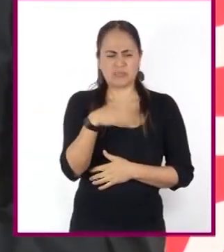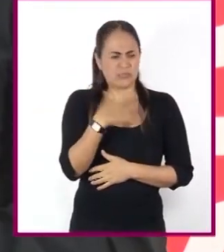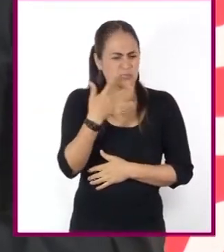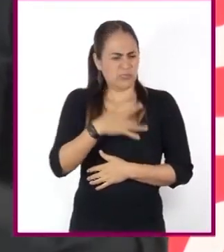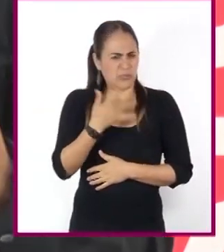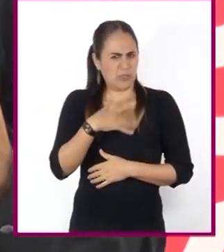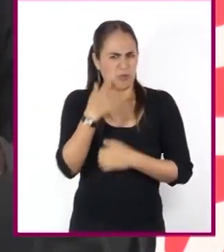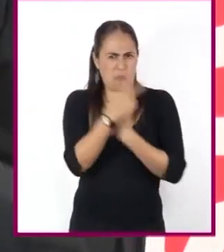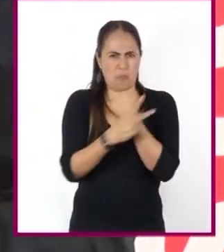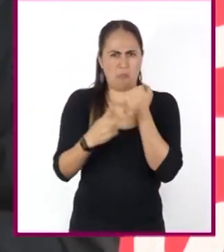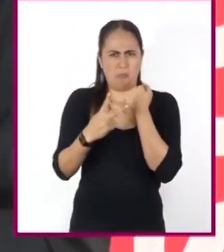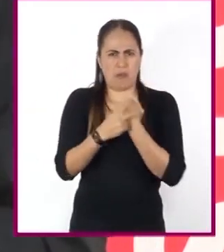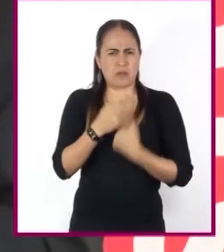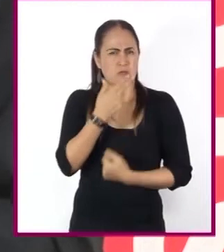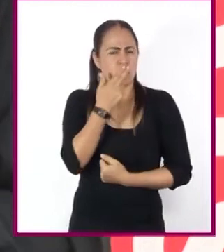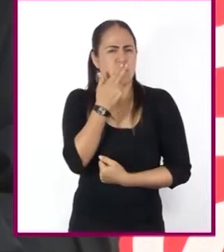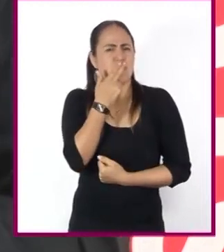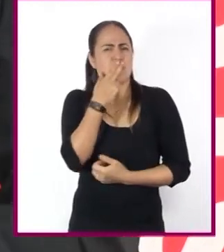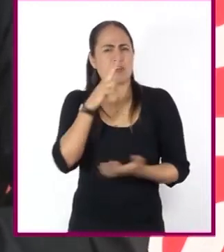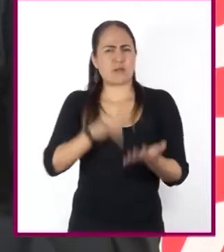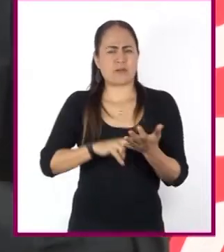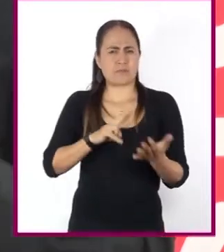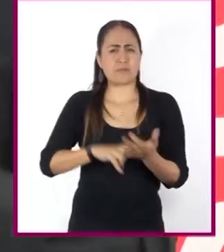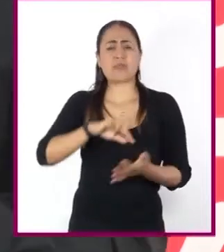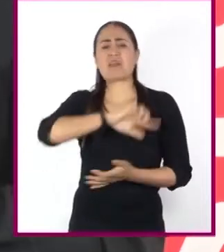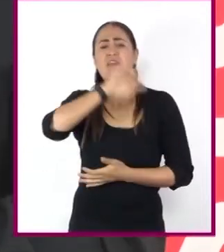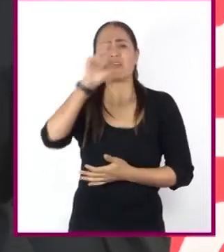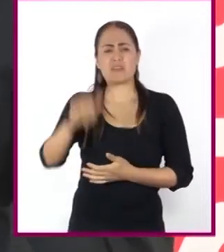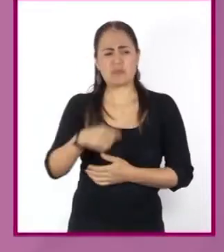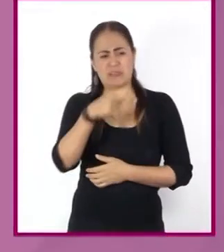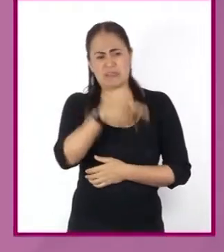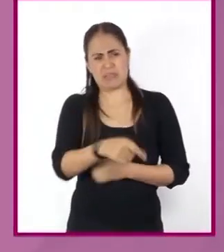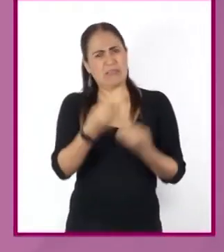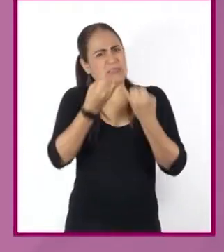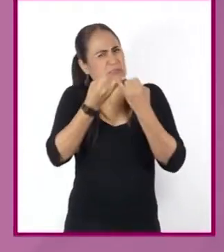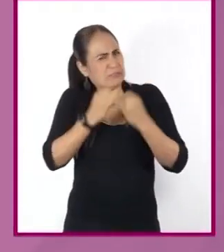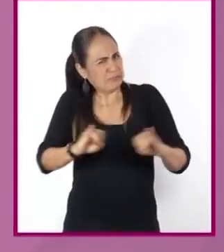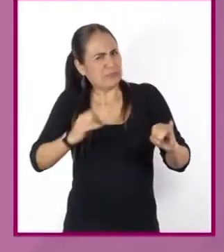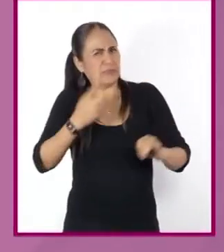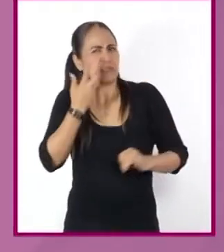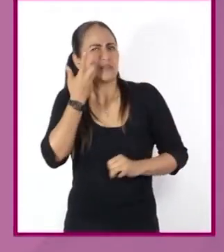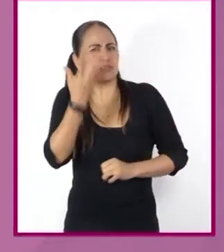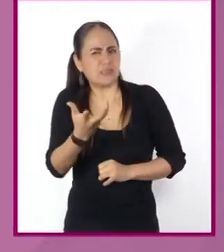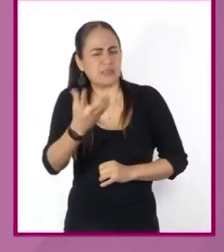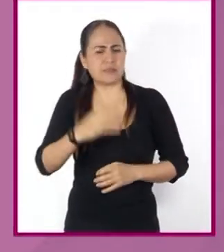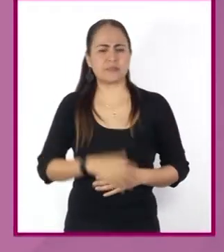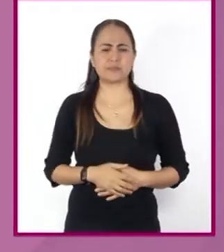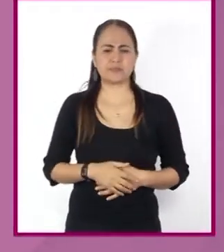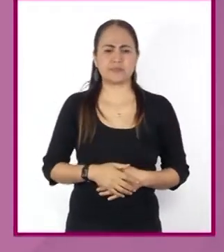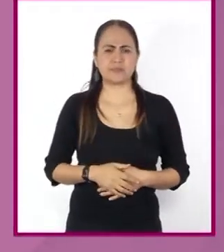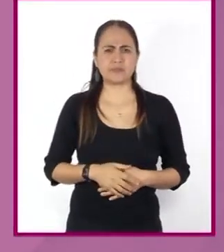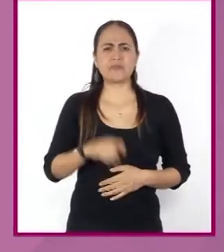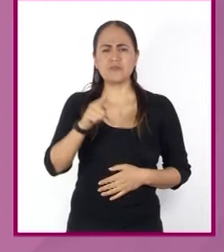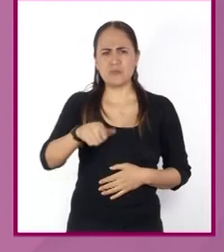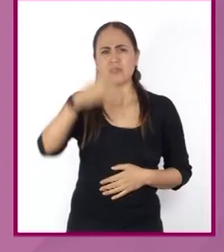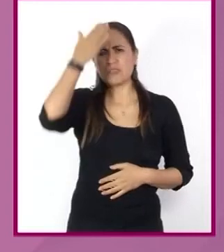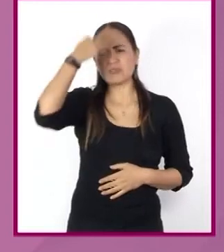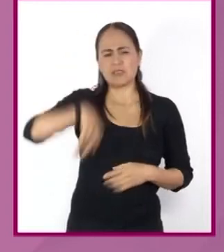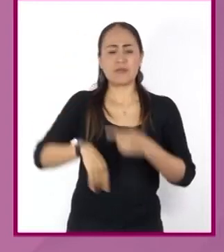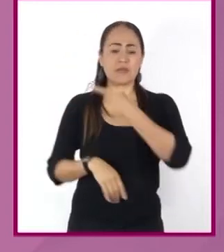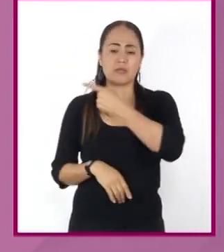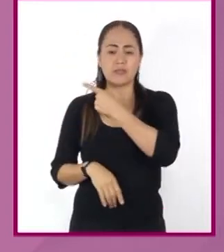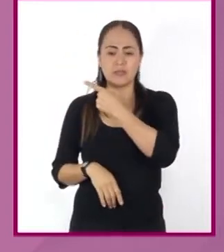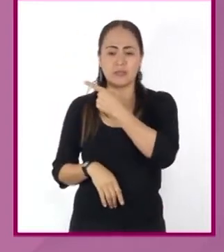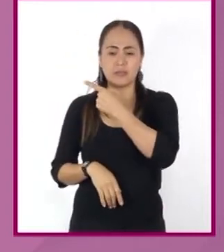nacionalista que los impulsaría a independizarse de su metrópoli. Maestro, ¿sabía que Choiseul, quien fue ministro